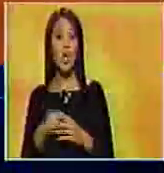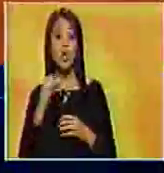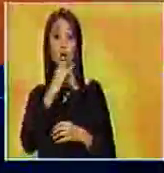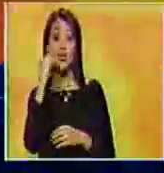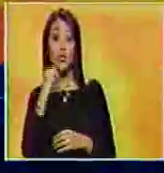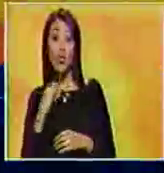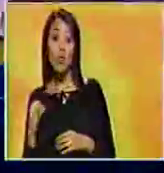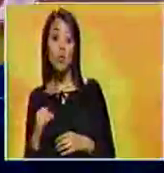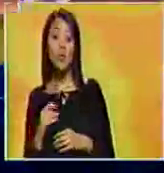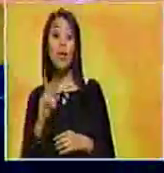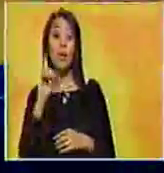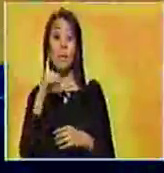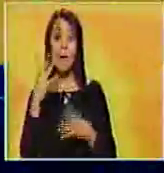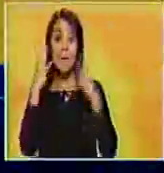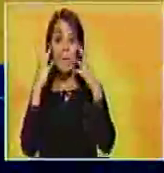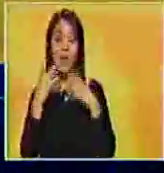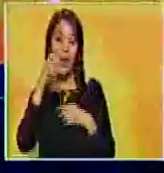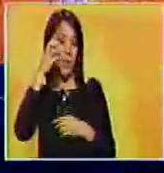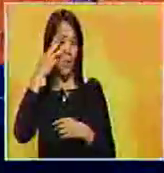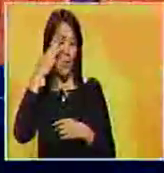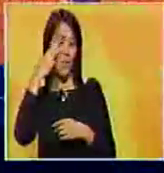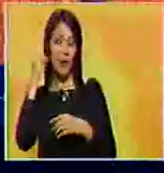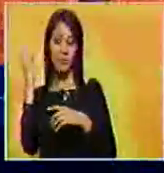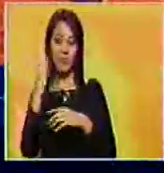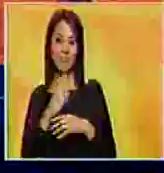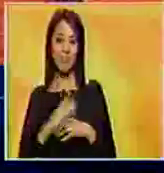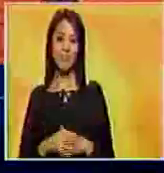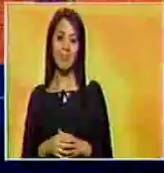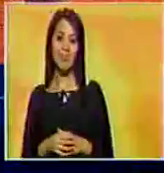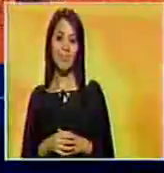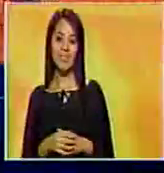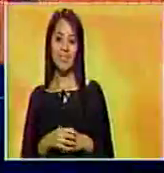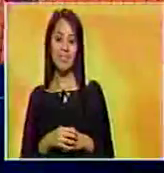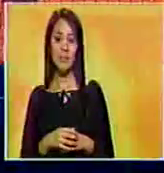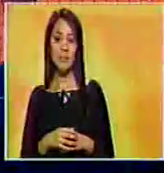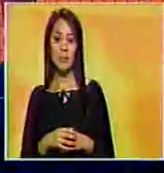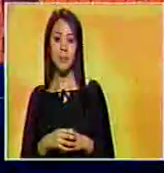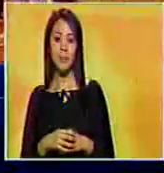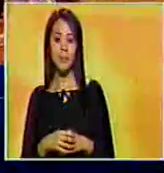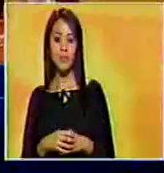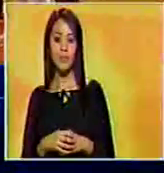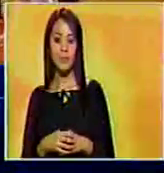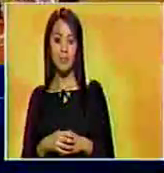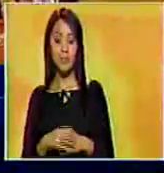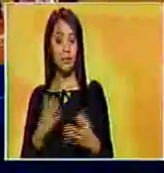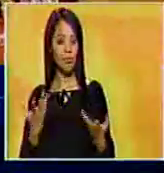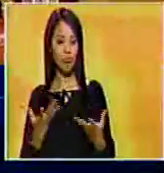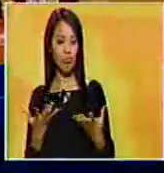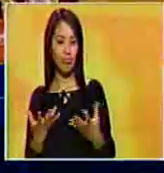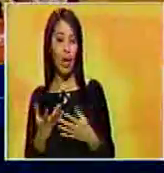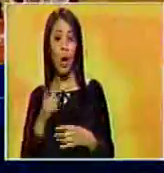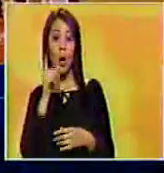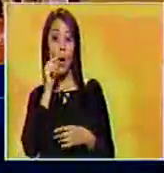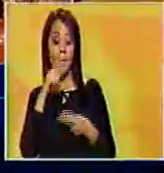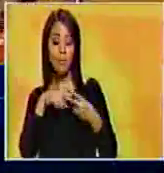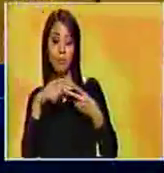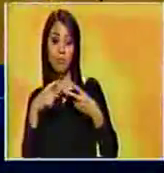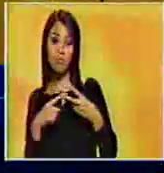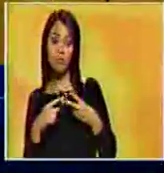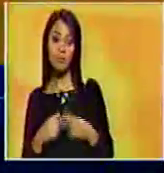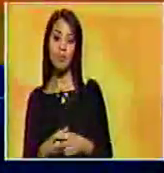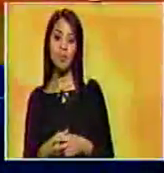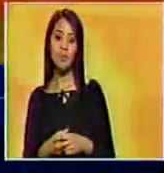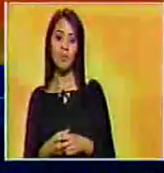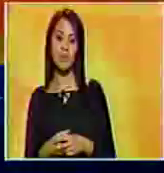a Navegantes de Magallanes en el estadio Luis Aparicio. Se conoció que los rapaces contarán con Wilfredo Buscani, mientras que, por